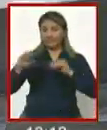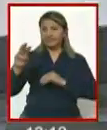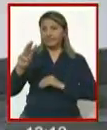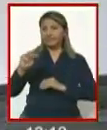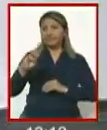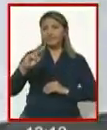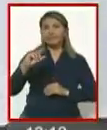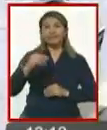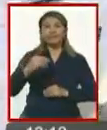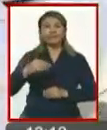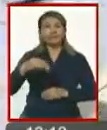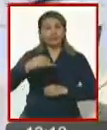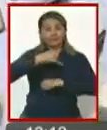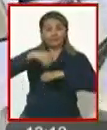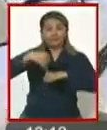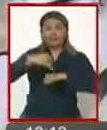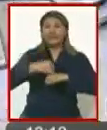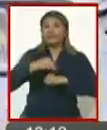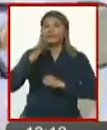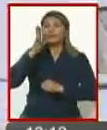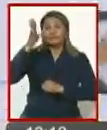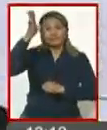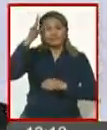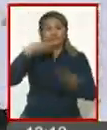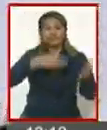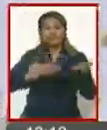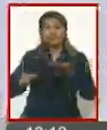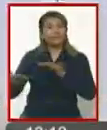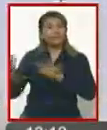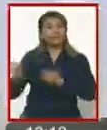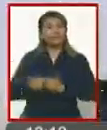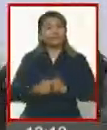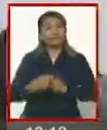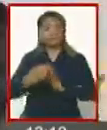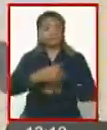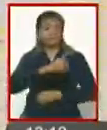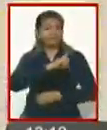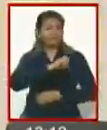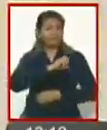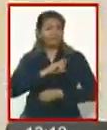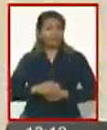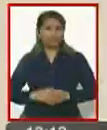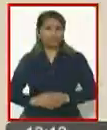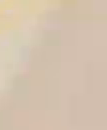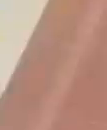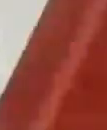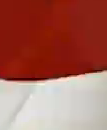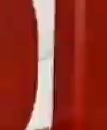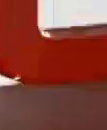morgue judicial de La Pampa de la Isla y los padres fueron conducidos a la Fuerza Especial de Lucha contra el Crimen.